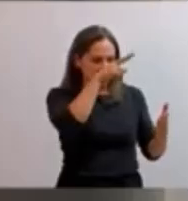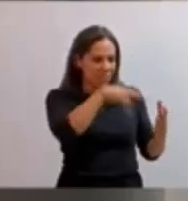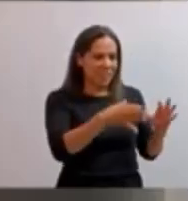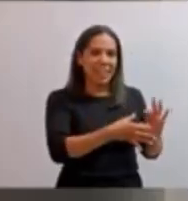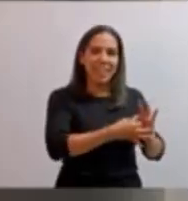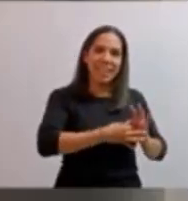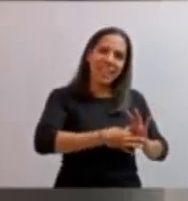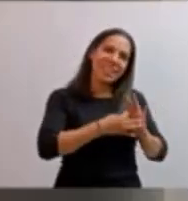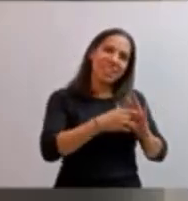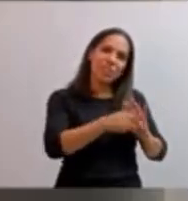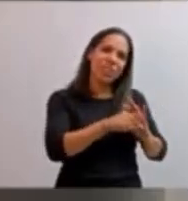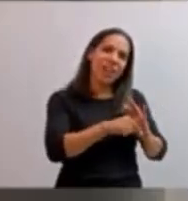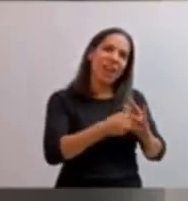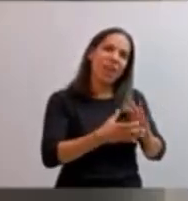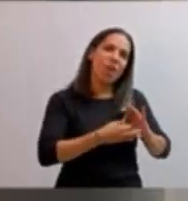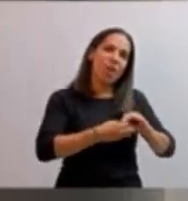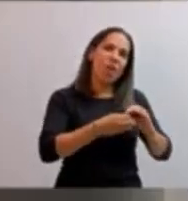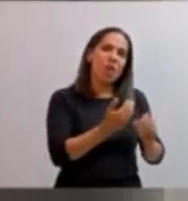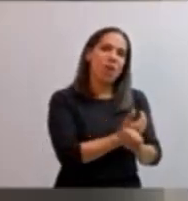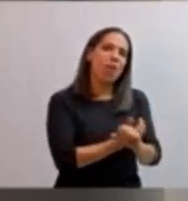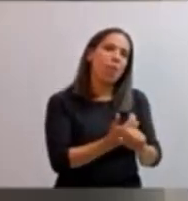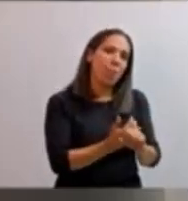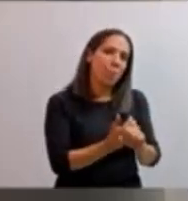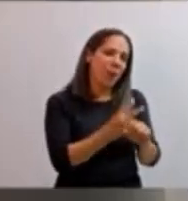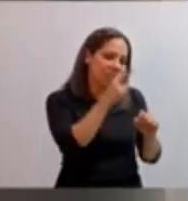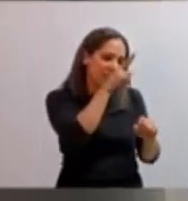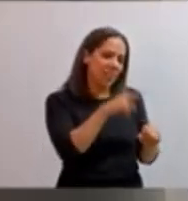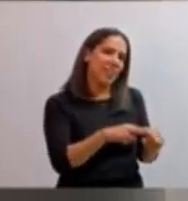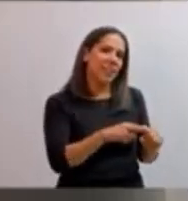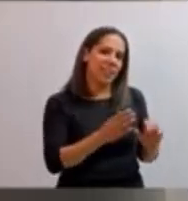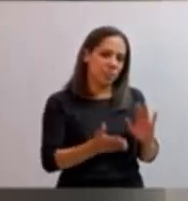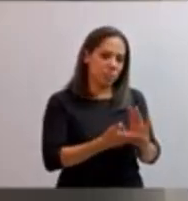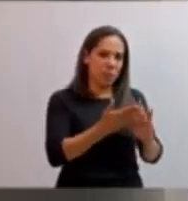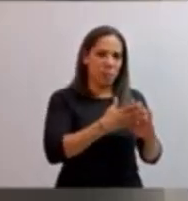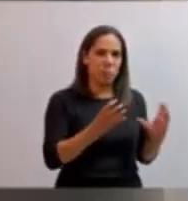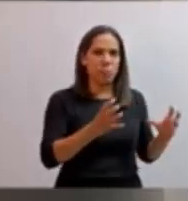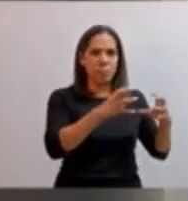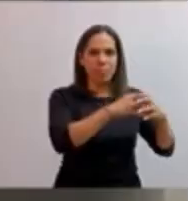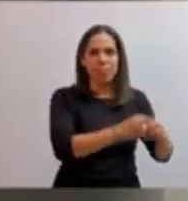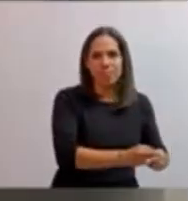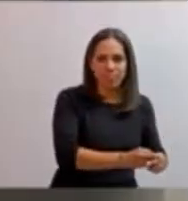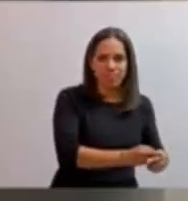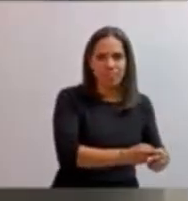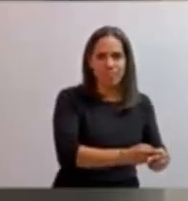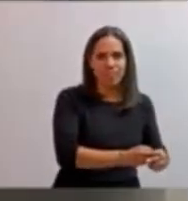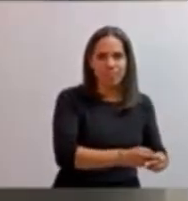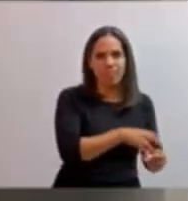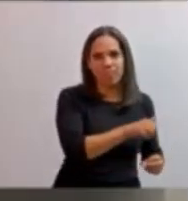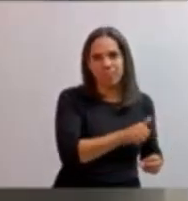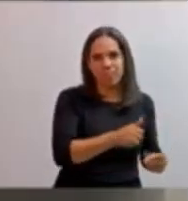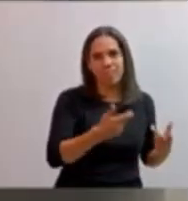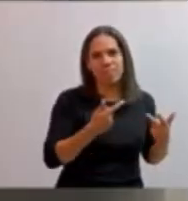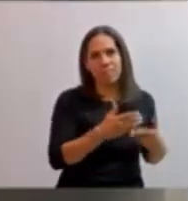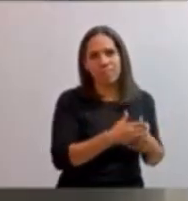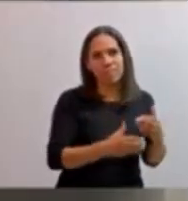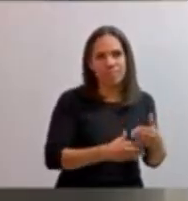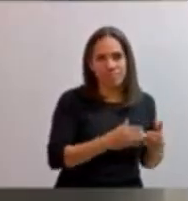compartida. Y una visión compartida implica una construcción conjunta, implica que podamos